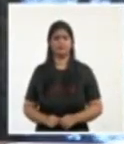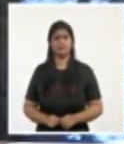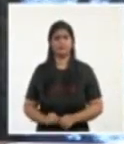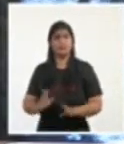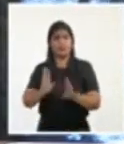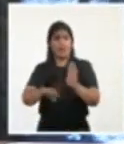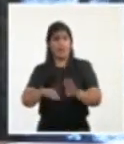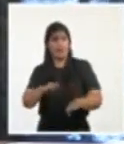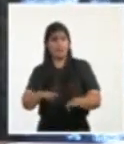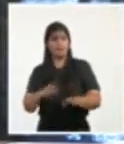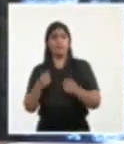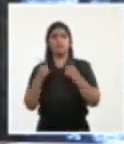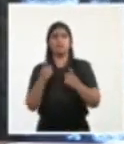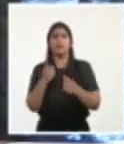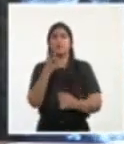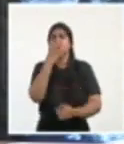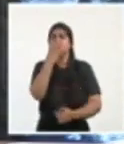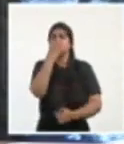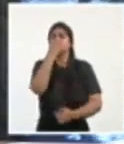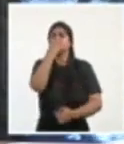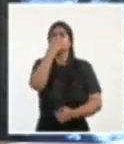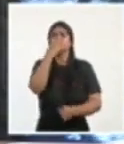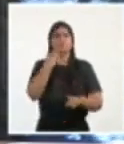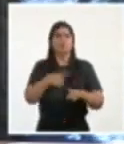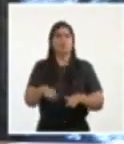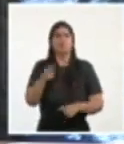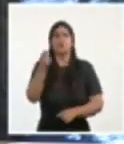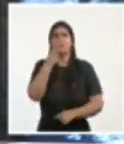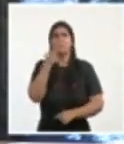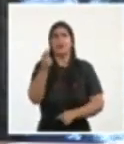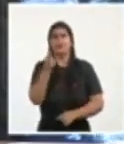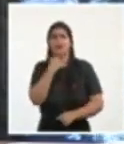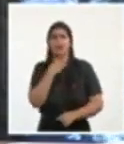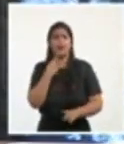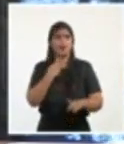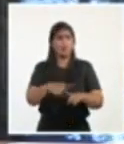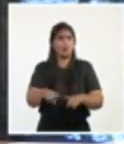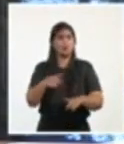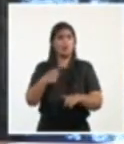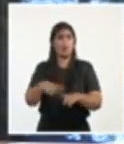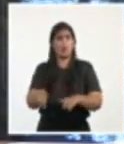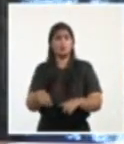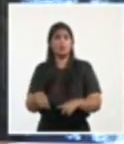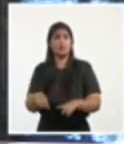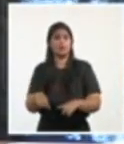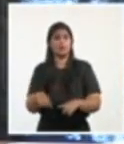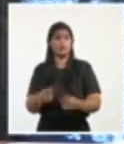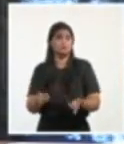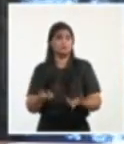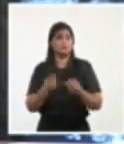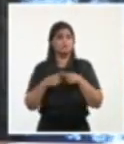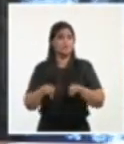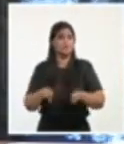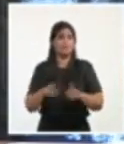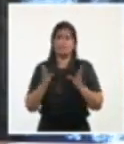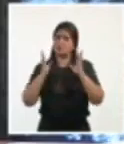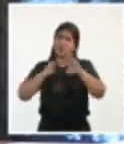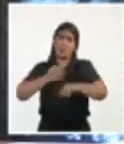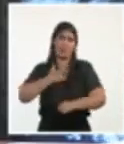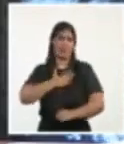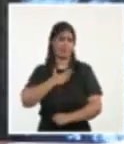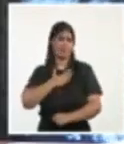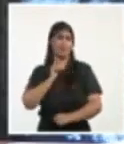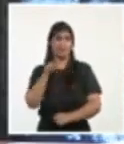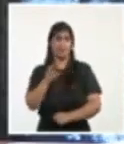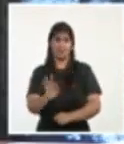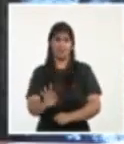ventiladores, de insumos, de reactivos, lo que nos ha llevado a buscar lugares con mayores costos para poder